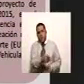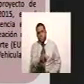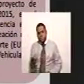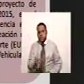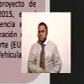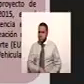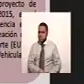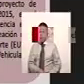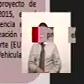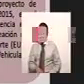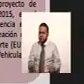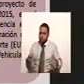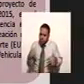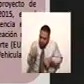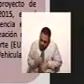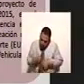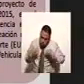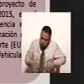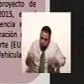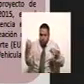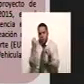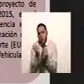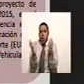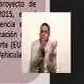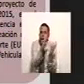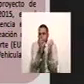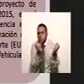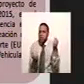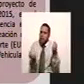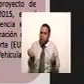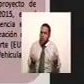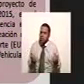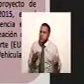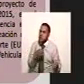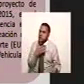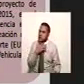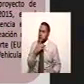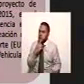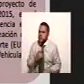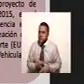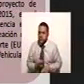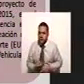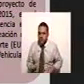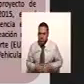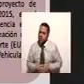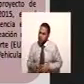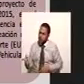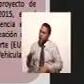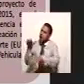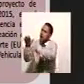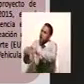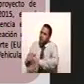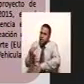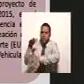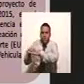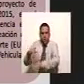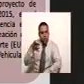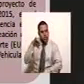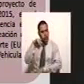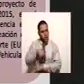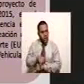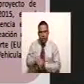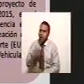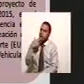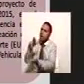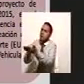los pequeños transportadores están enfrentando, muchos de ellos, esa situación de penuria, y la superintendencia, que ha sido notificado por decenas y centenares